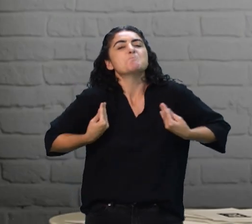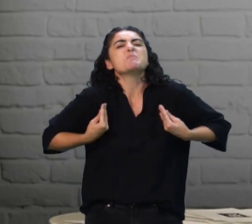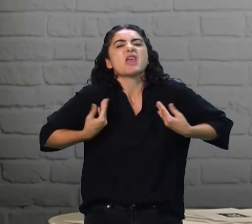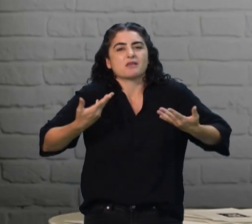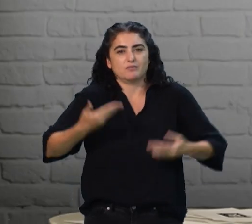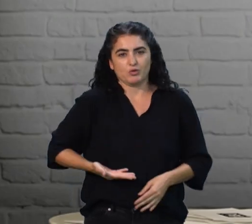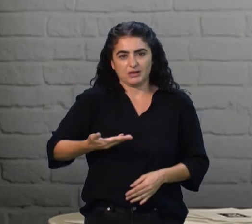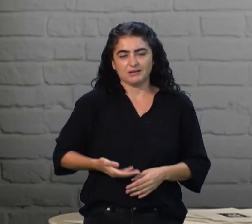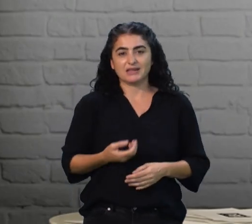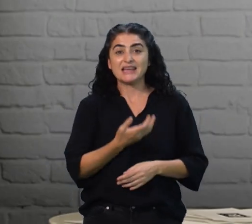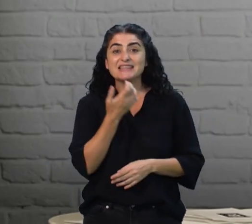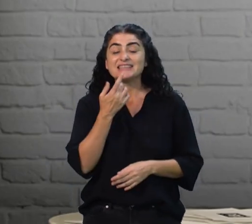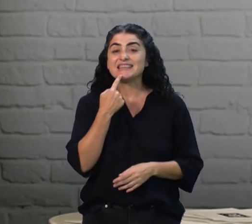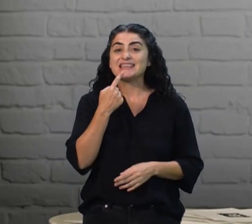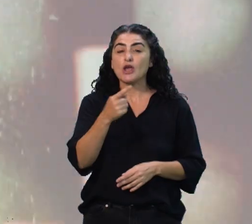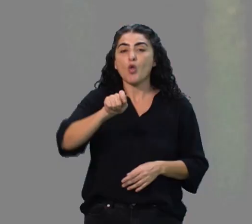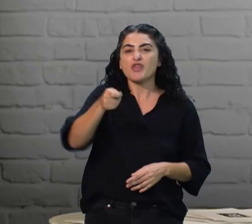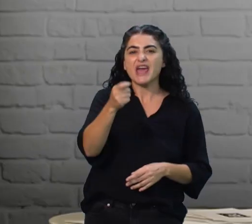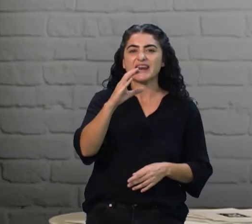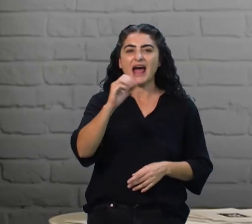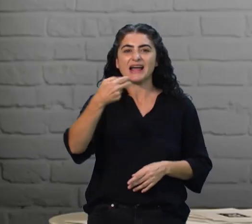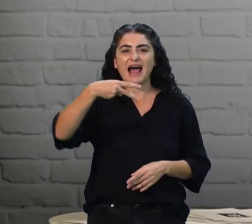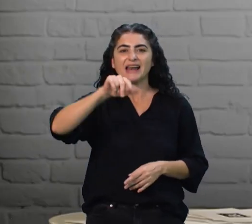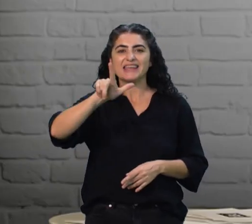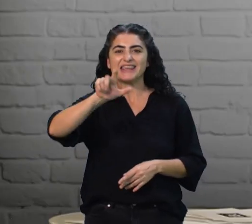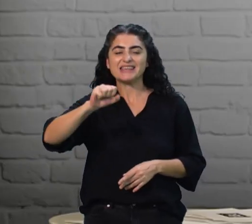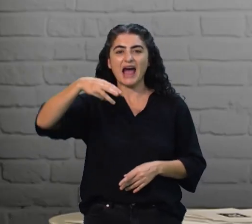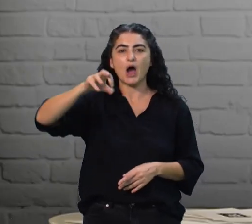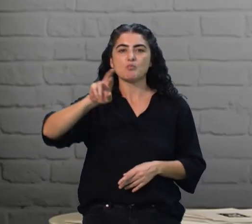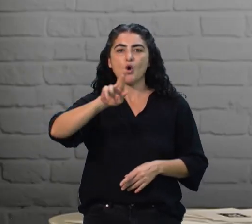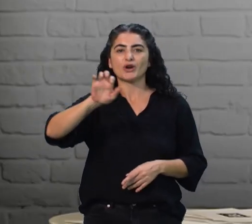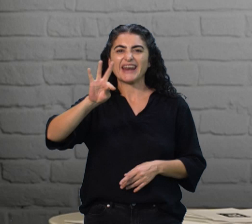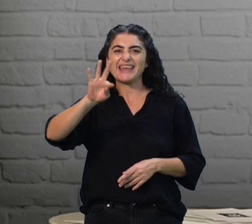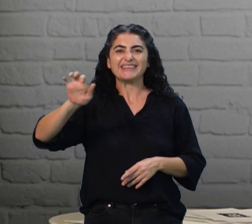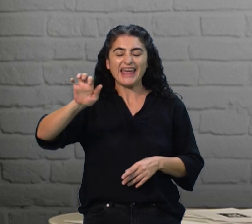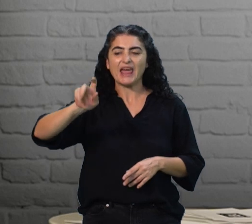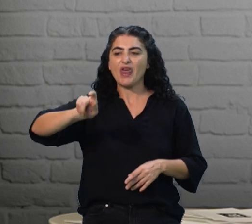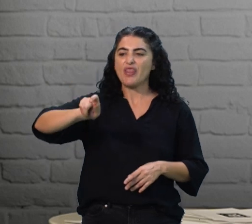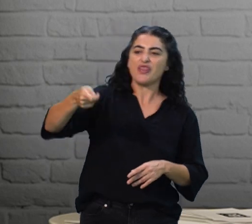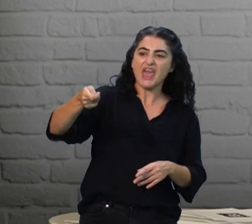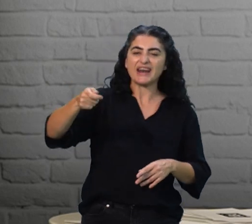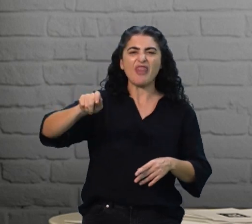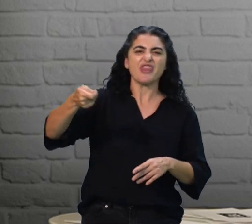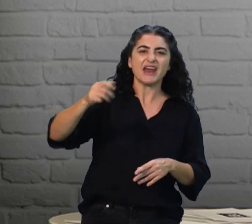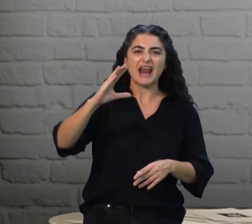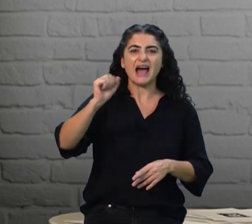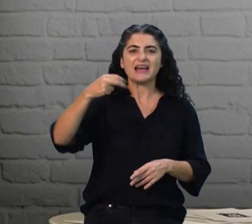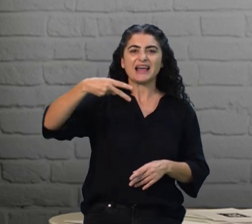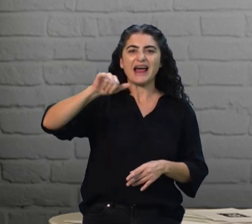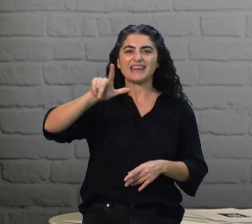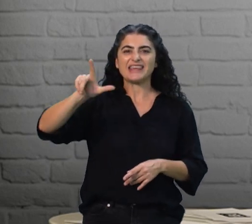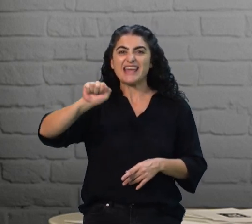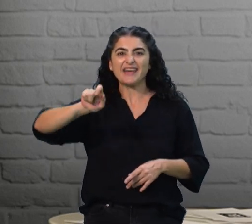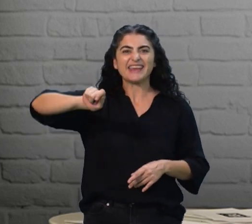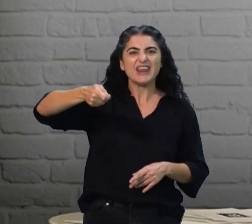si te digo cierra la canilla morrete lo de la canilla siempre ha sido aquí lo del cierre de la canilla eh de Grifo poco se